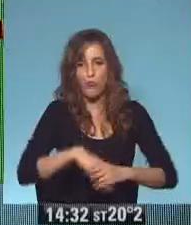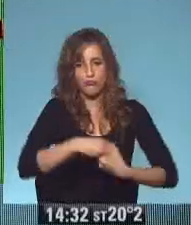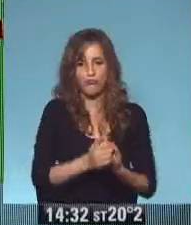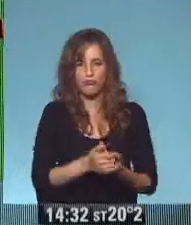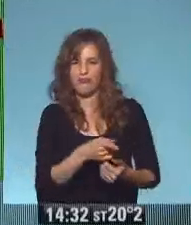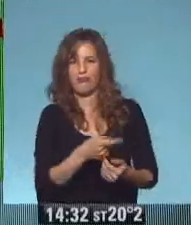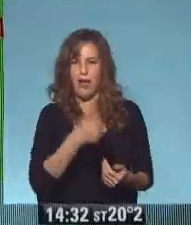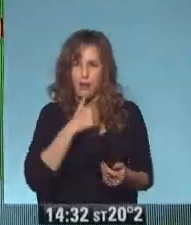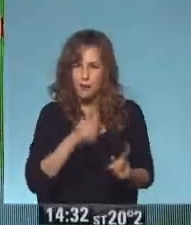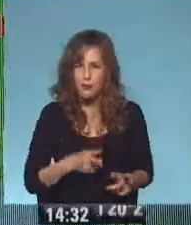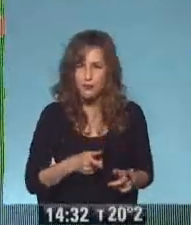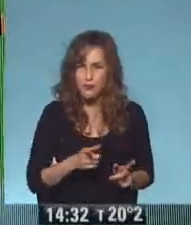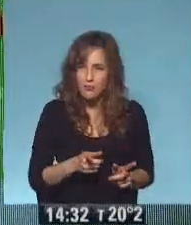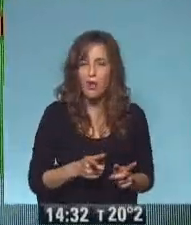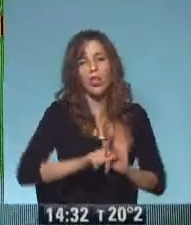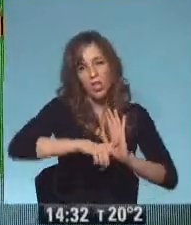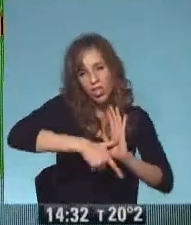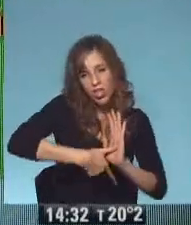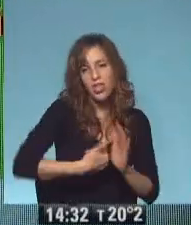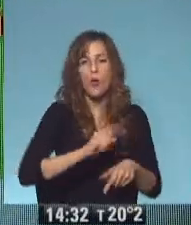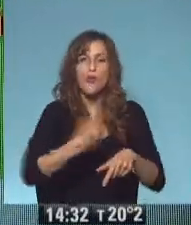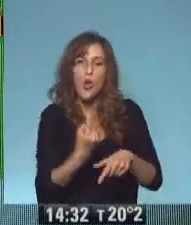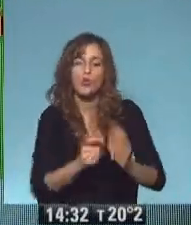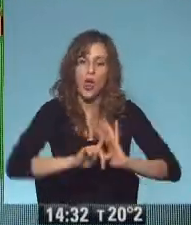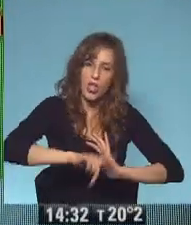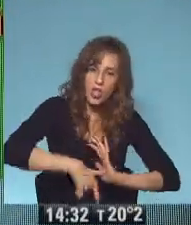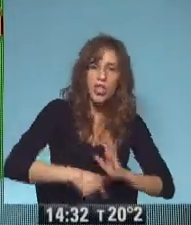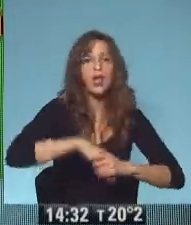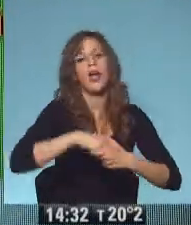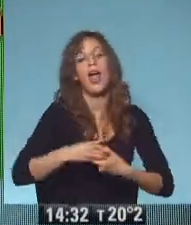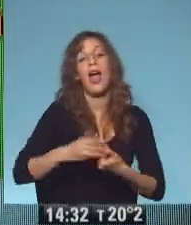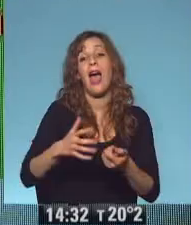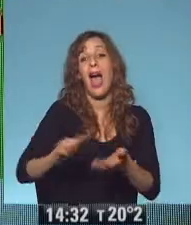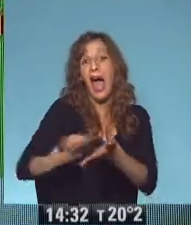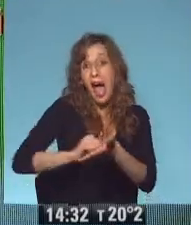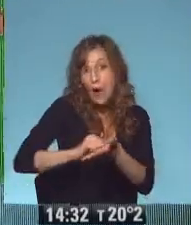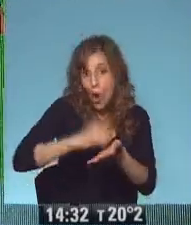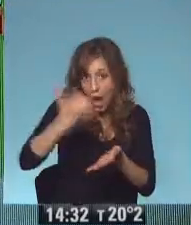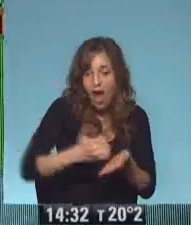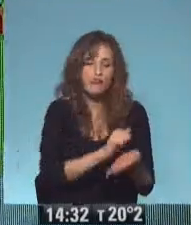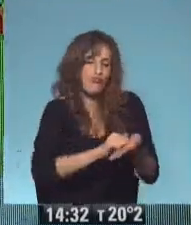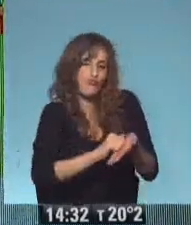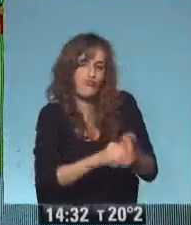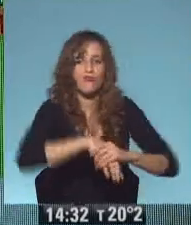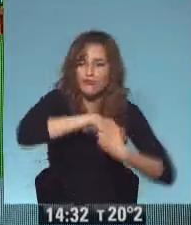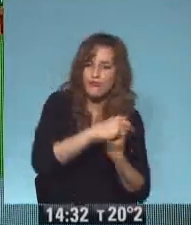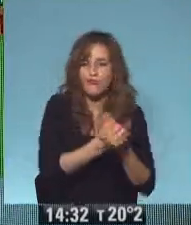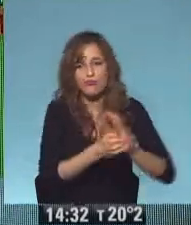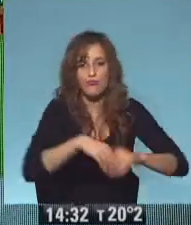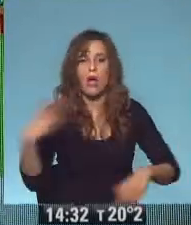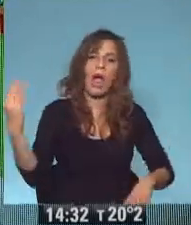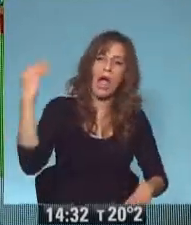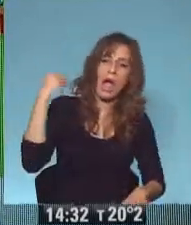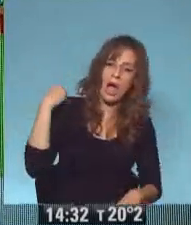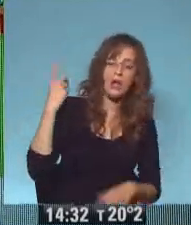fuente. Canto dos veces el feliz cumpleaños. Tengo jabón en el bolsillo. Me dice, no se puede lavar.